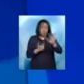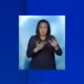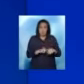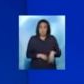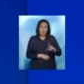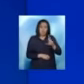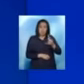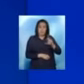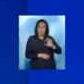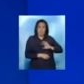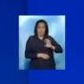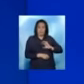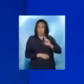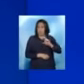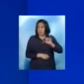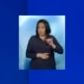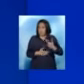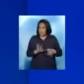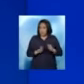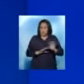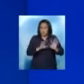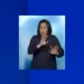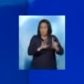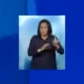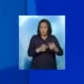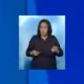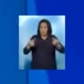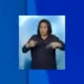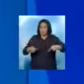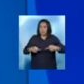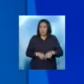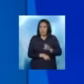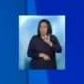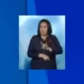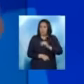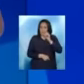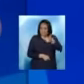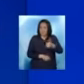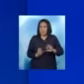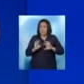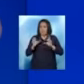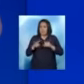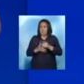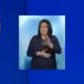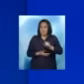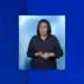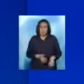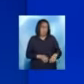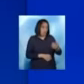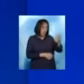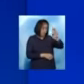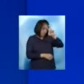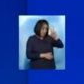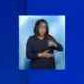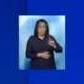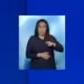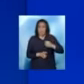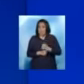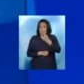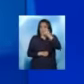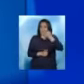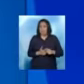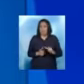Gareca ensaya ya en estos momentos la oncena que enfrentará a Uruguay mañana en el Estadio Nacional. La bicolor necesita ganar para seguir